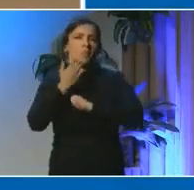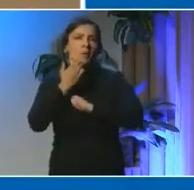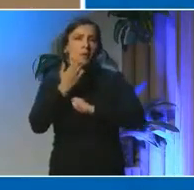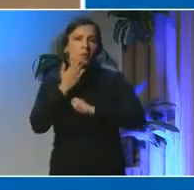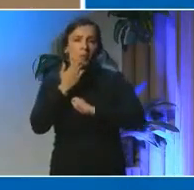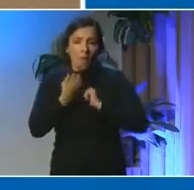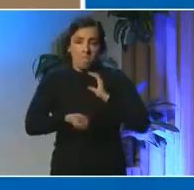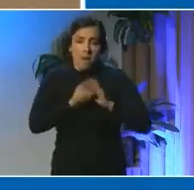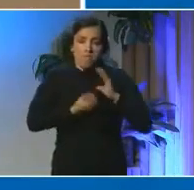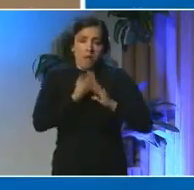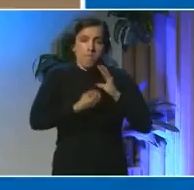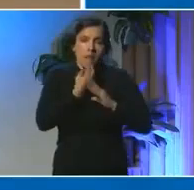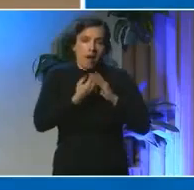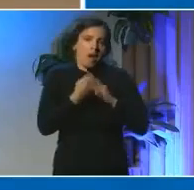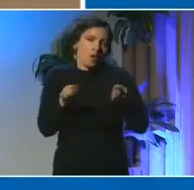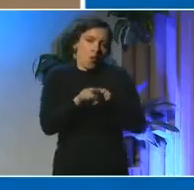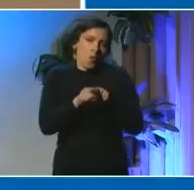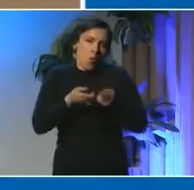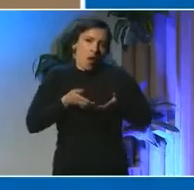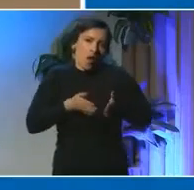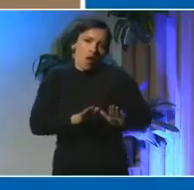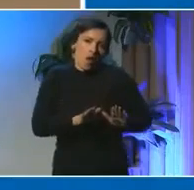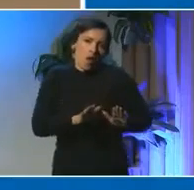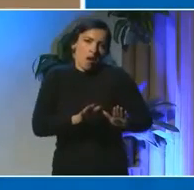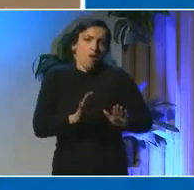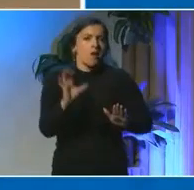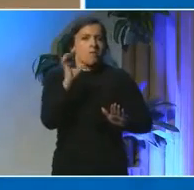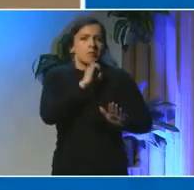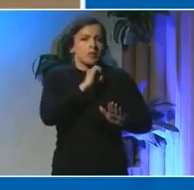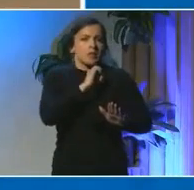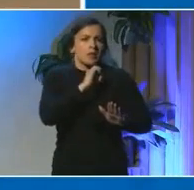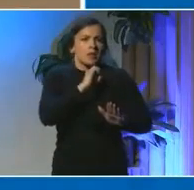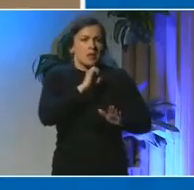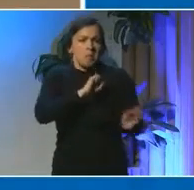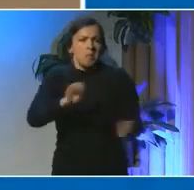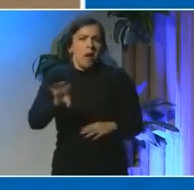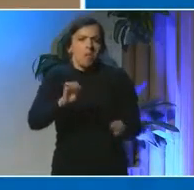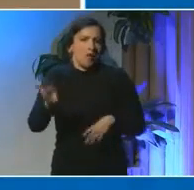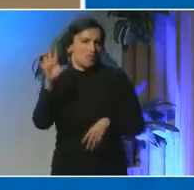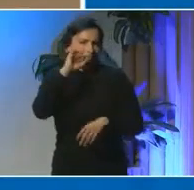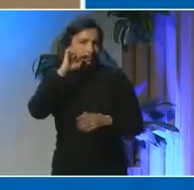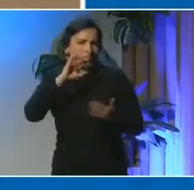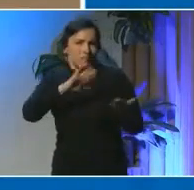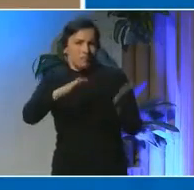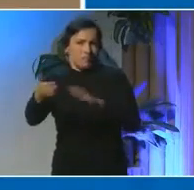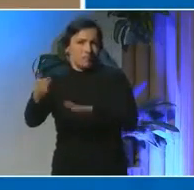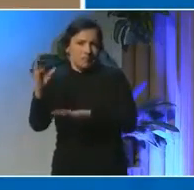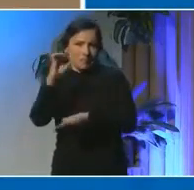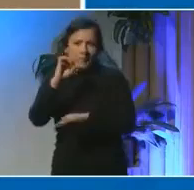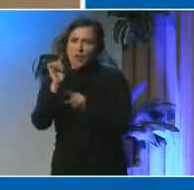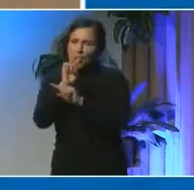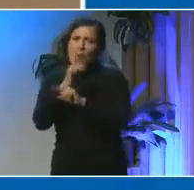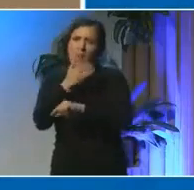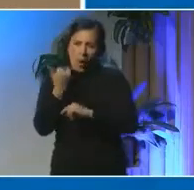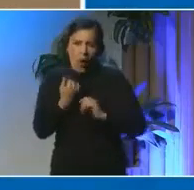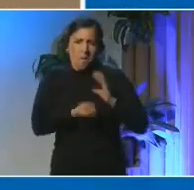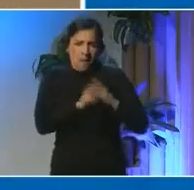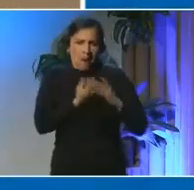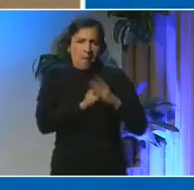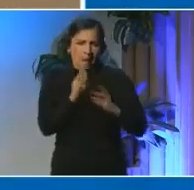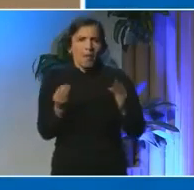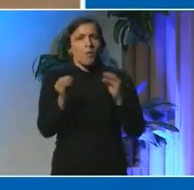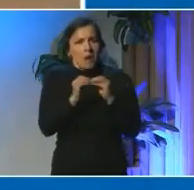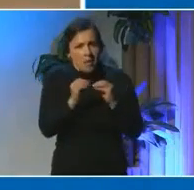a pasar un modelo de la cuna a la cuna donde logramos efectivamente mantener los materiales la mayor cantidad